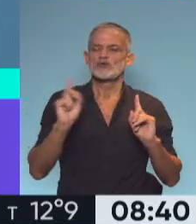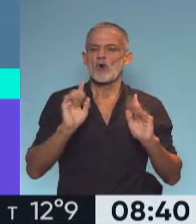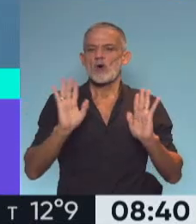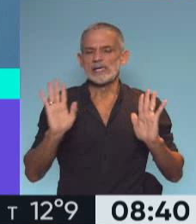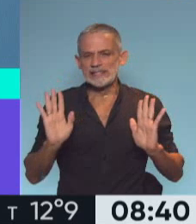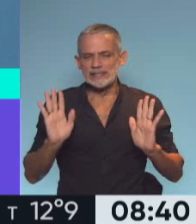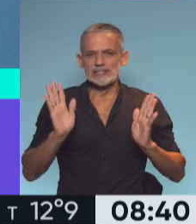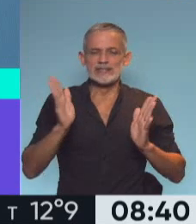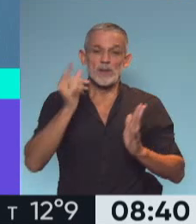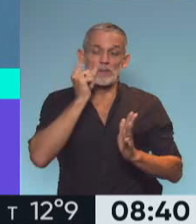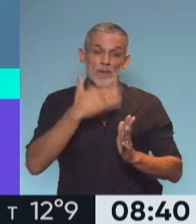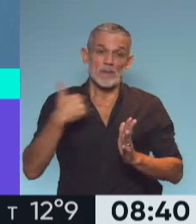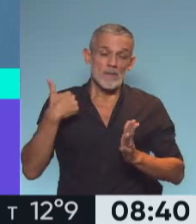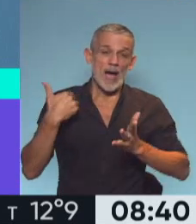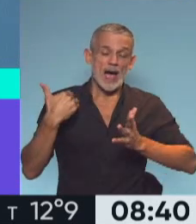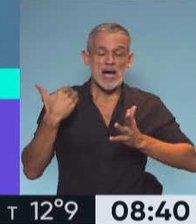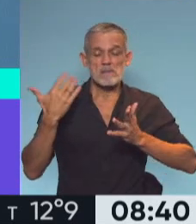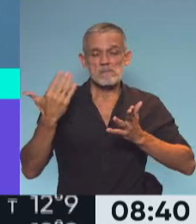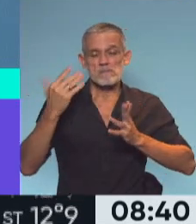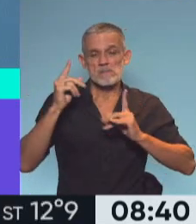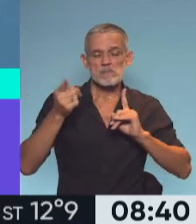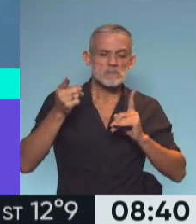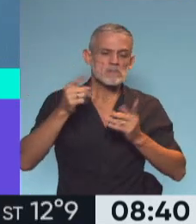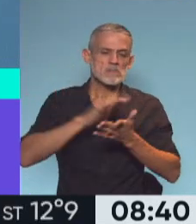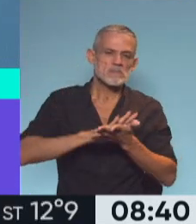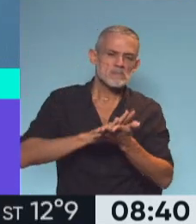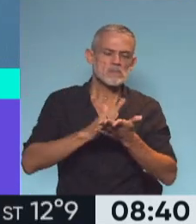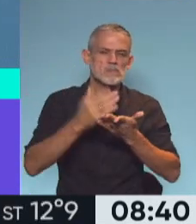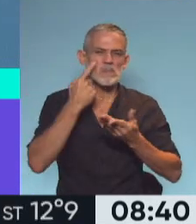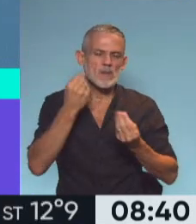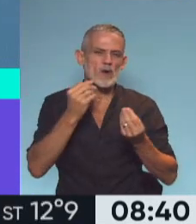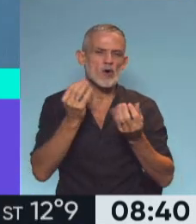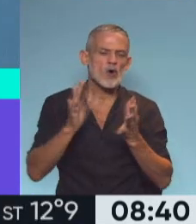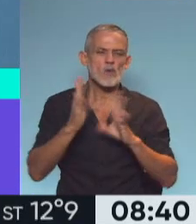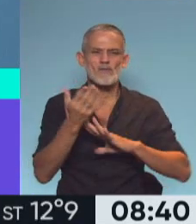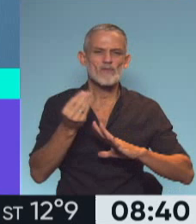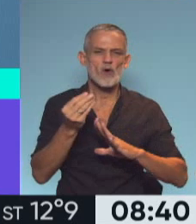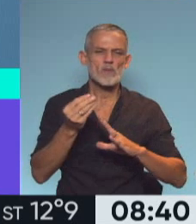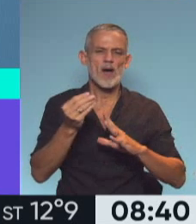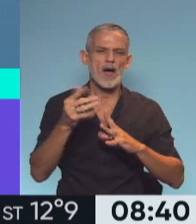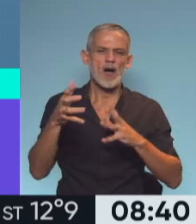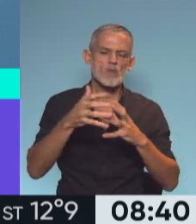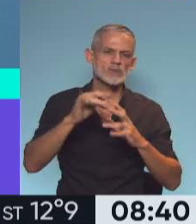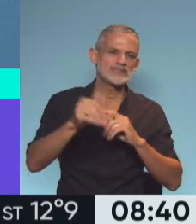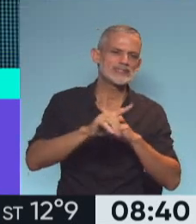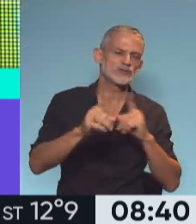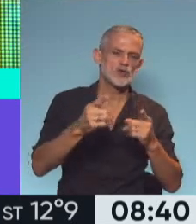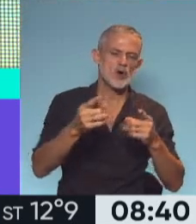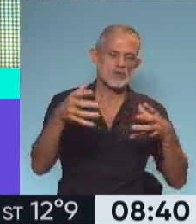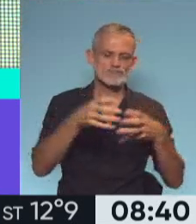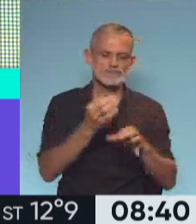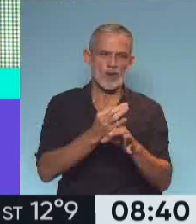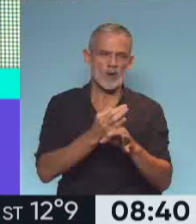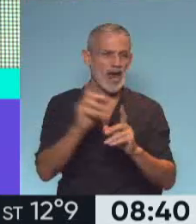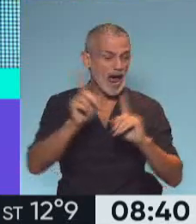todo caso los padres, la comunidad educativa vaya resolviendo, obviamente en la medida de cómo se desarrolle la pandemia en cada uno de los Sabes que eso distritos. ya ocurre,